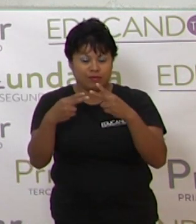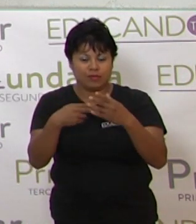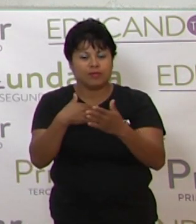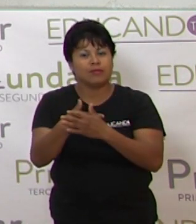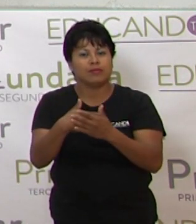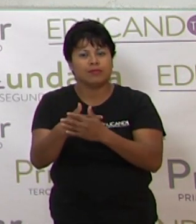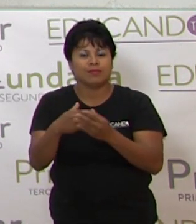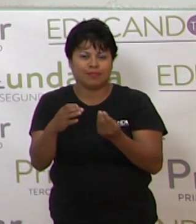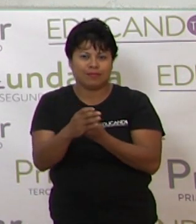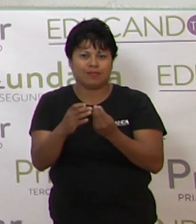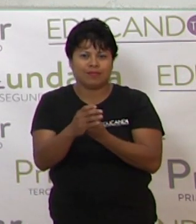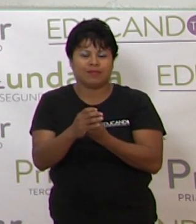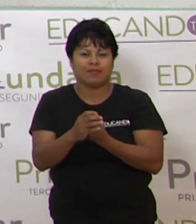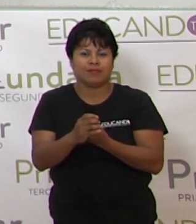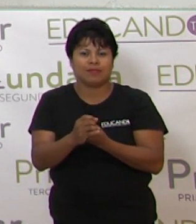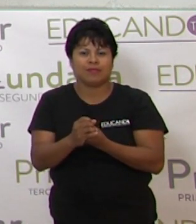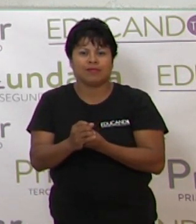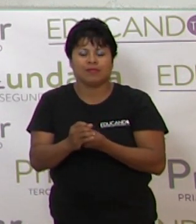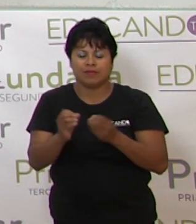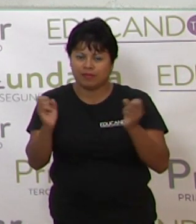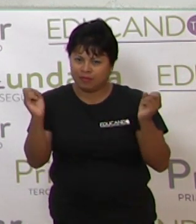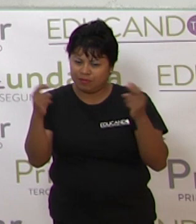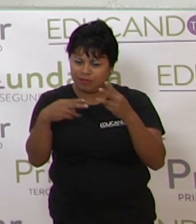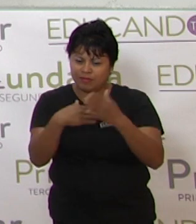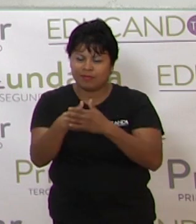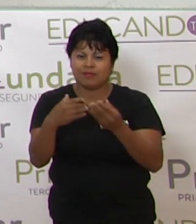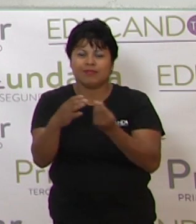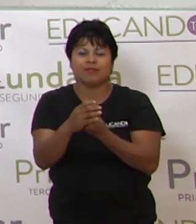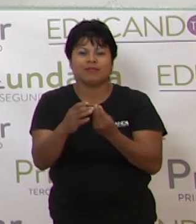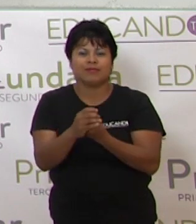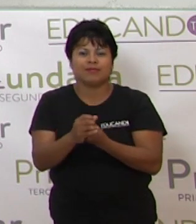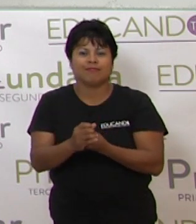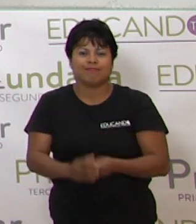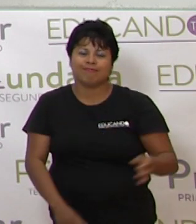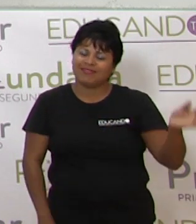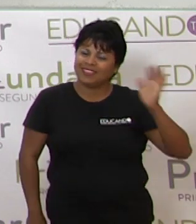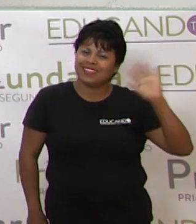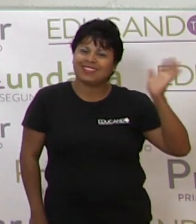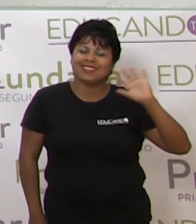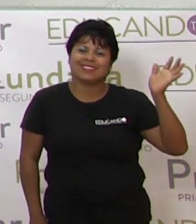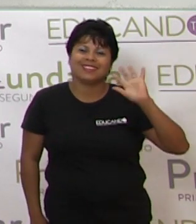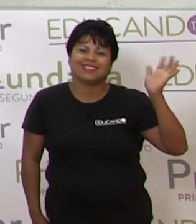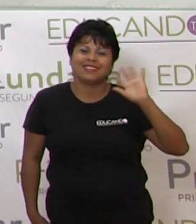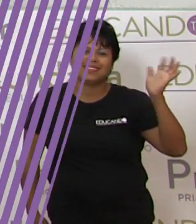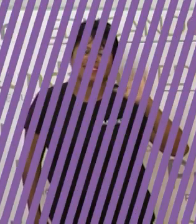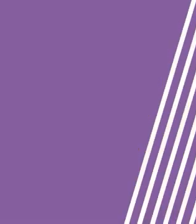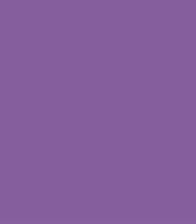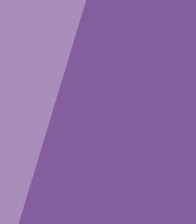despido y nos vemos en la próxima sesión. ¡Hasta pronto!